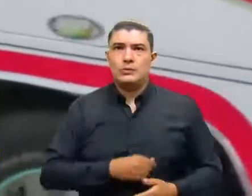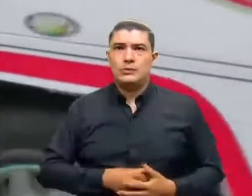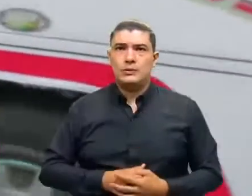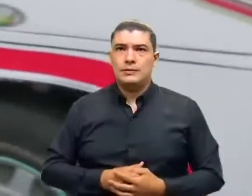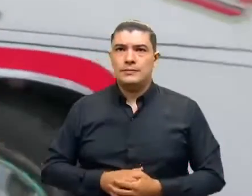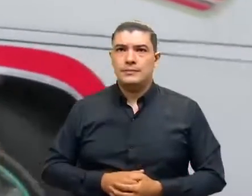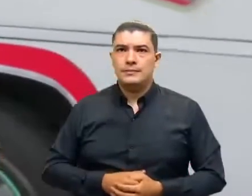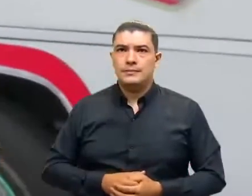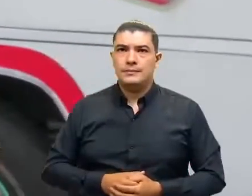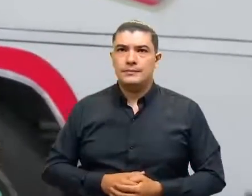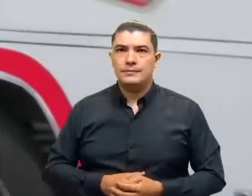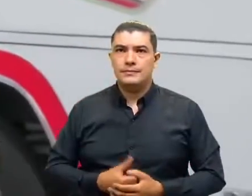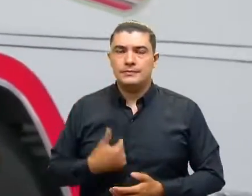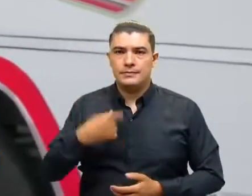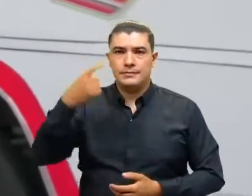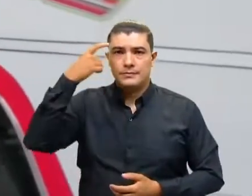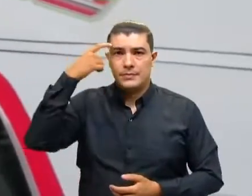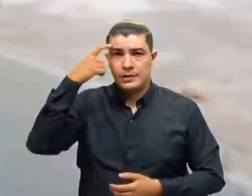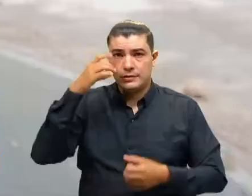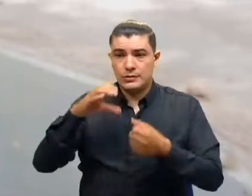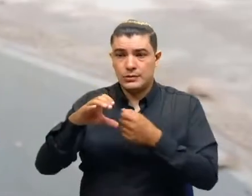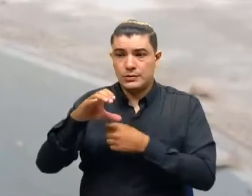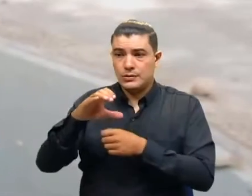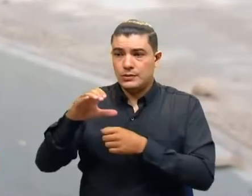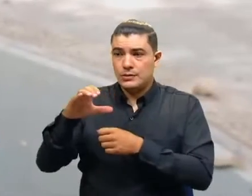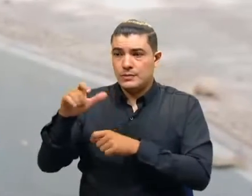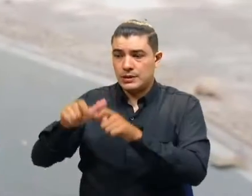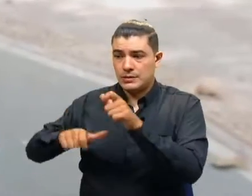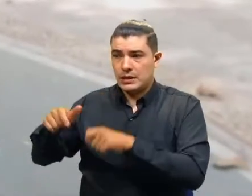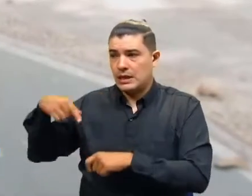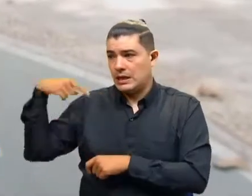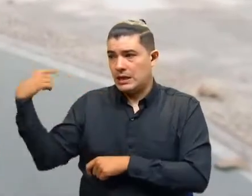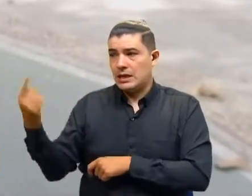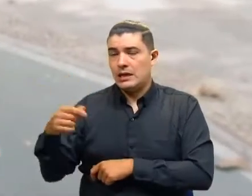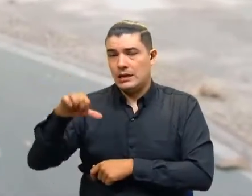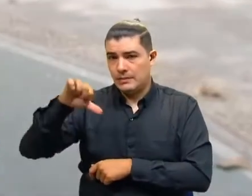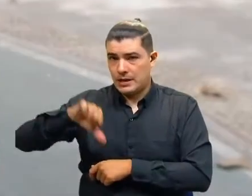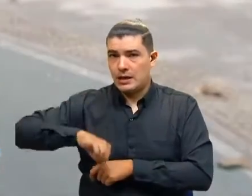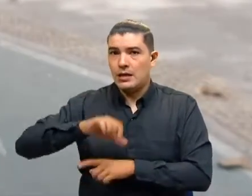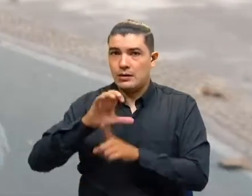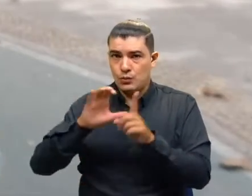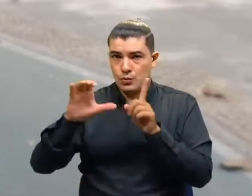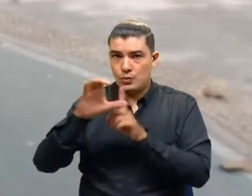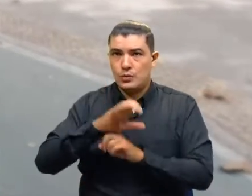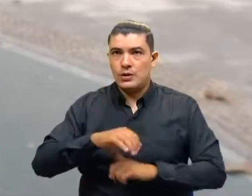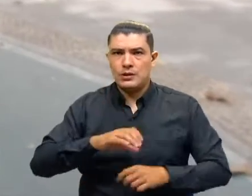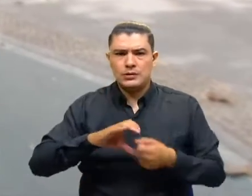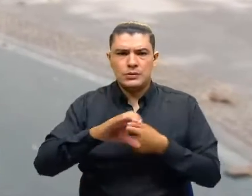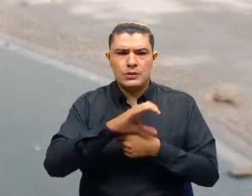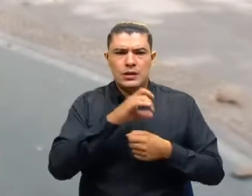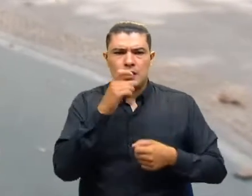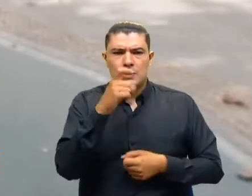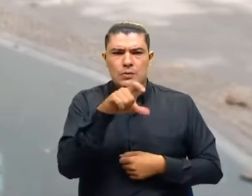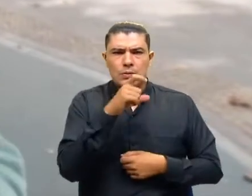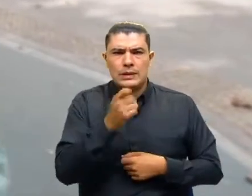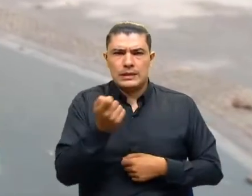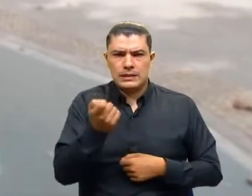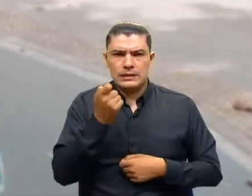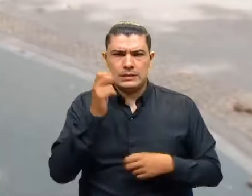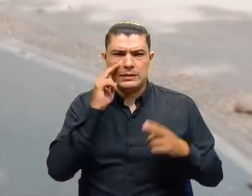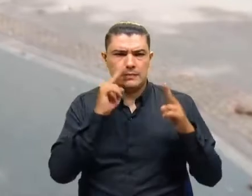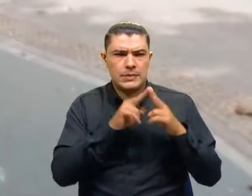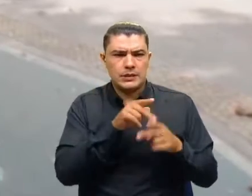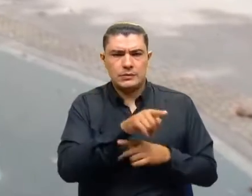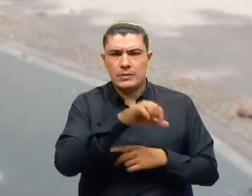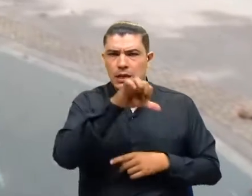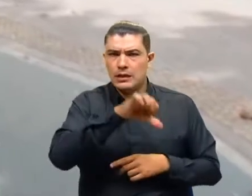parece esto mala cultura de la gente, por eso es que la ciudad de Cúcuta la encontramos así, pues tan